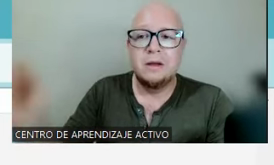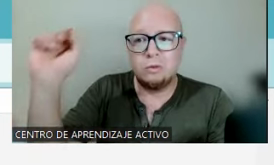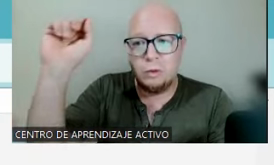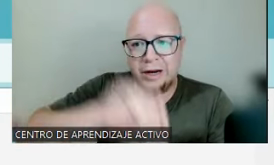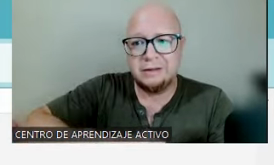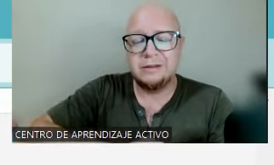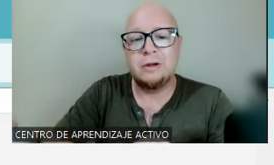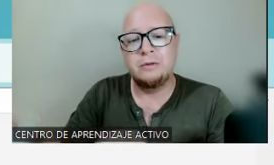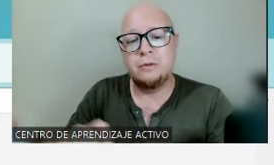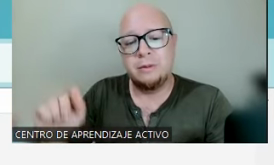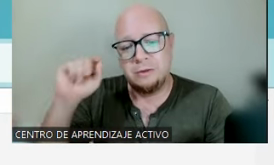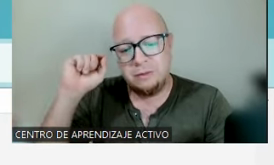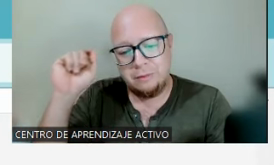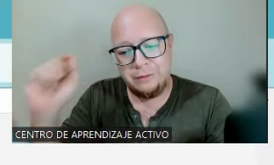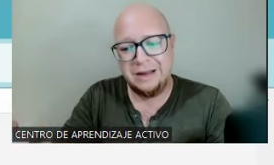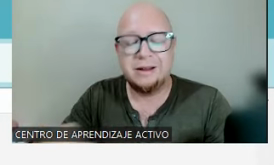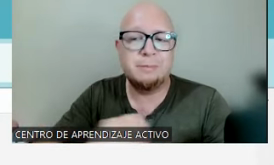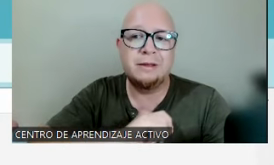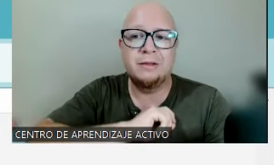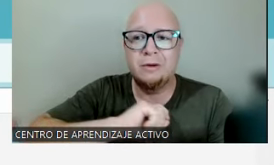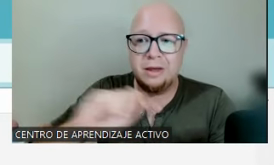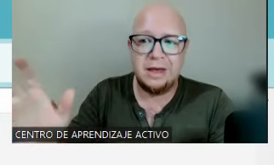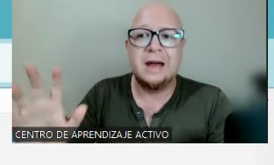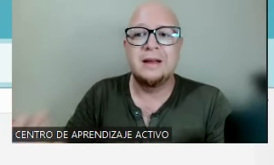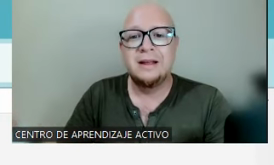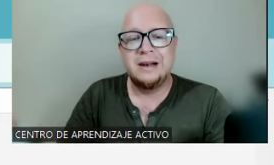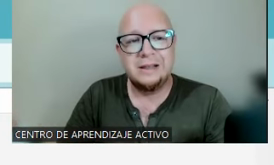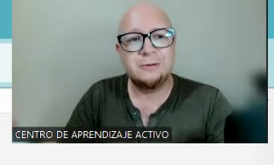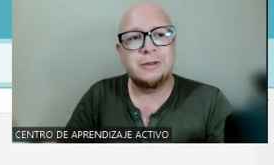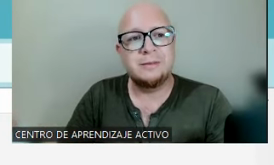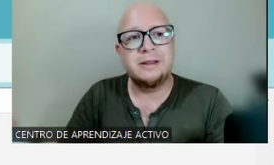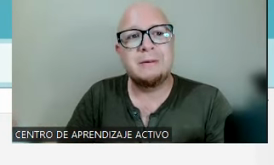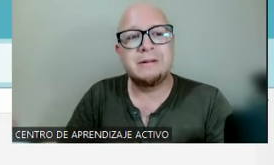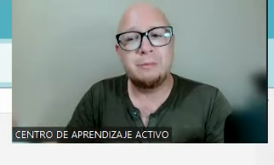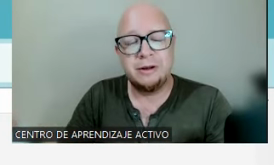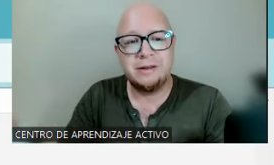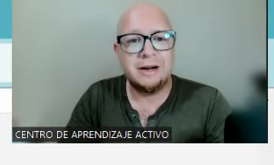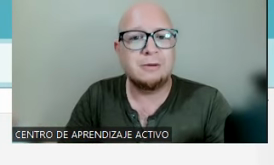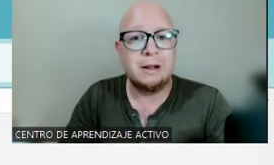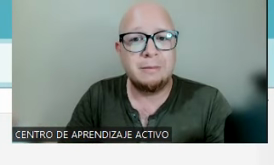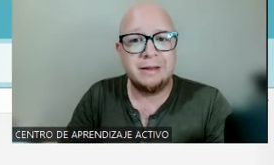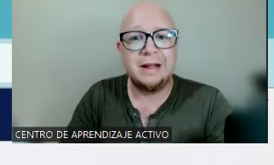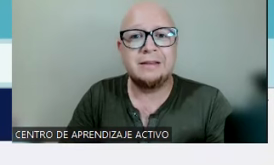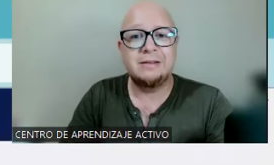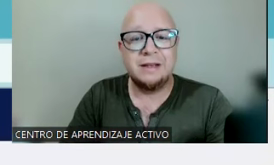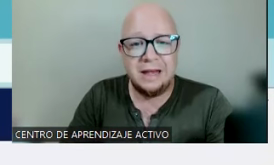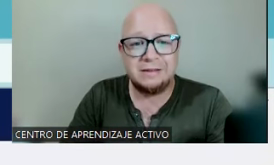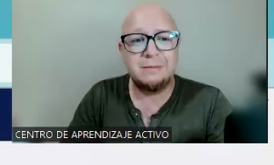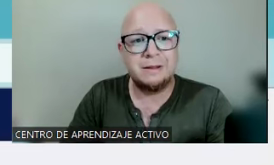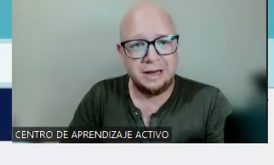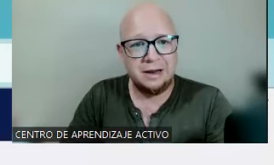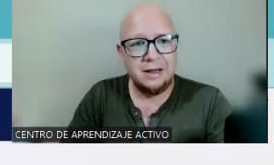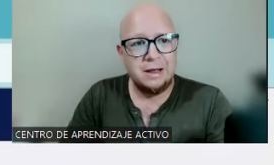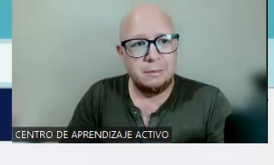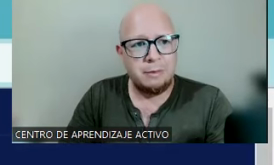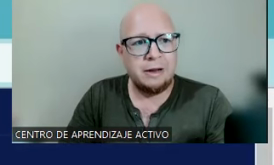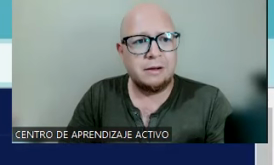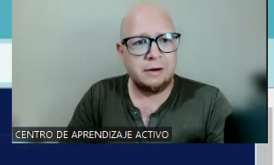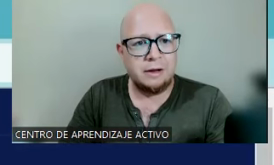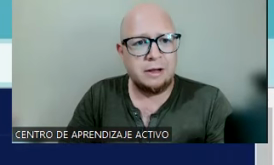que tú ingresas toda tu información, finalizar pedido y ya. Listo. De esa manera vas a poder descargar totalmente gratis este material.